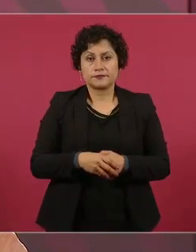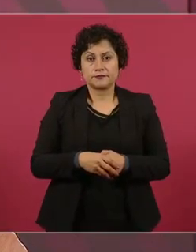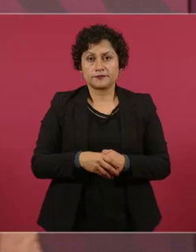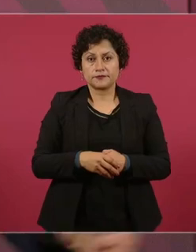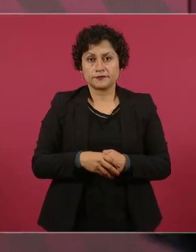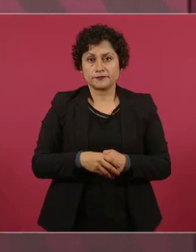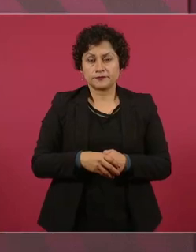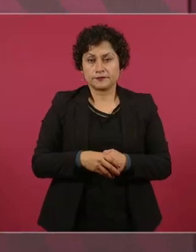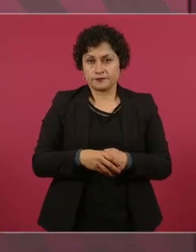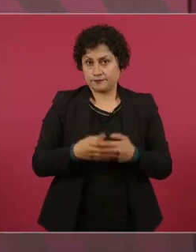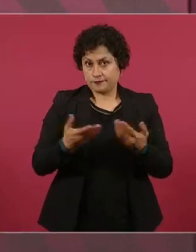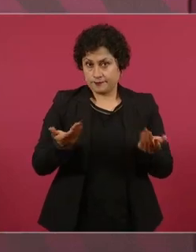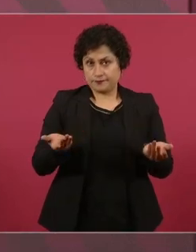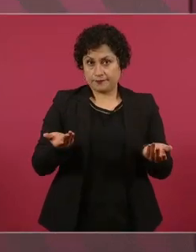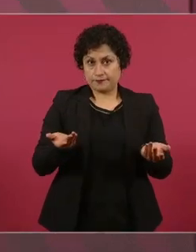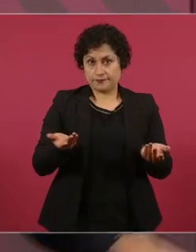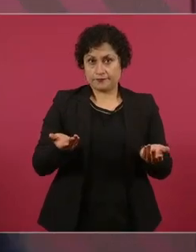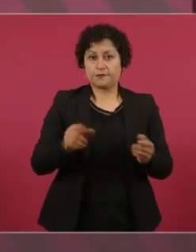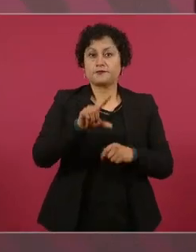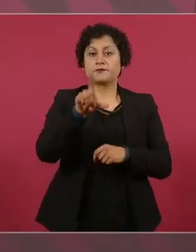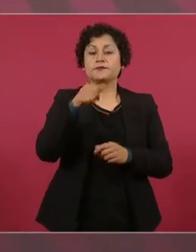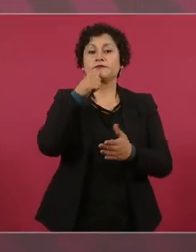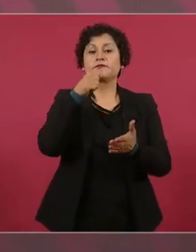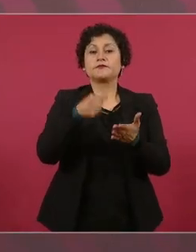le llegan los oficios,